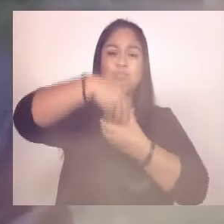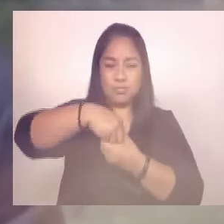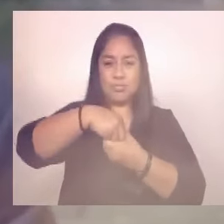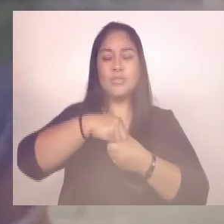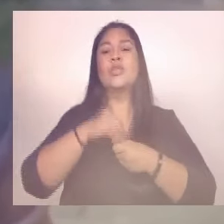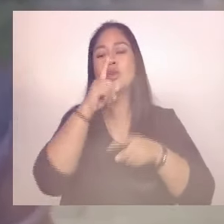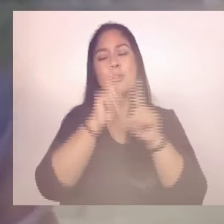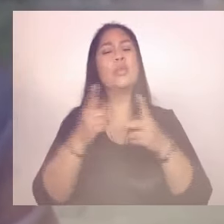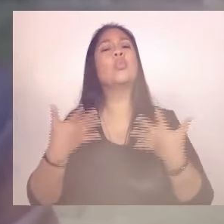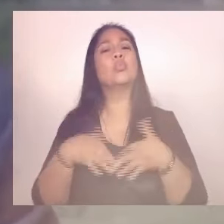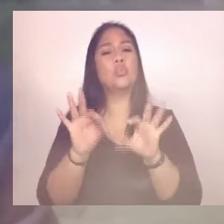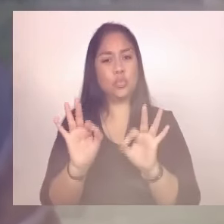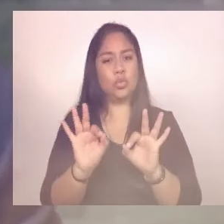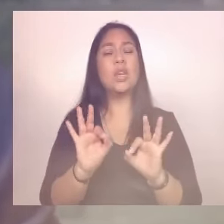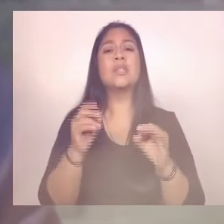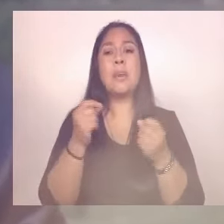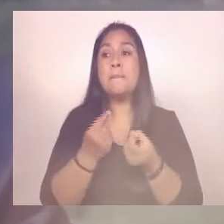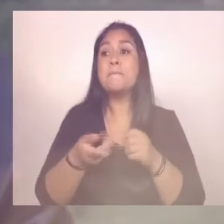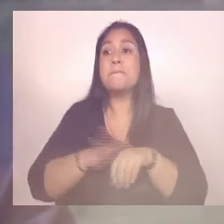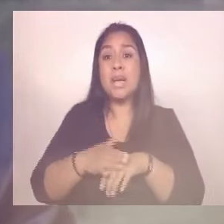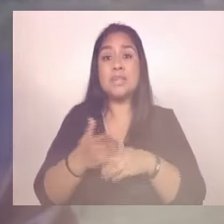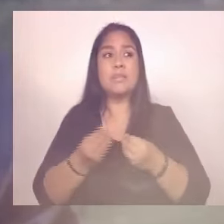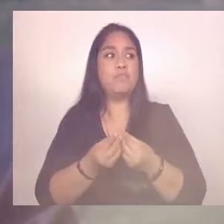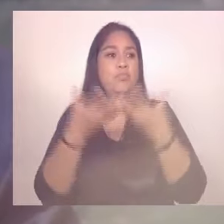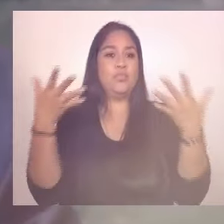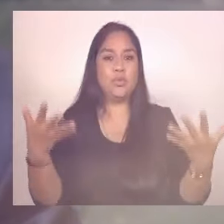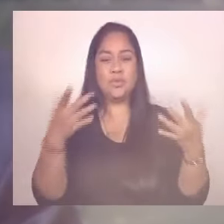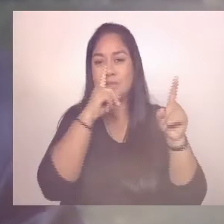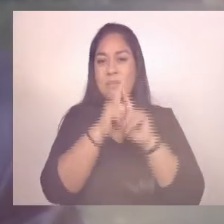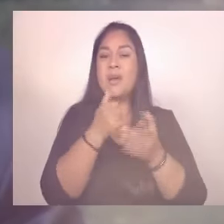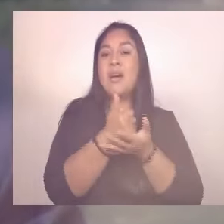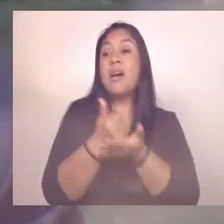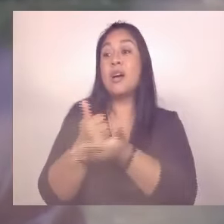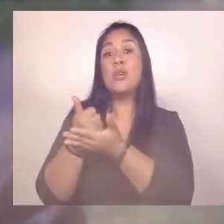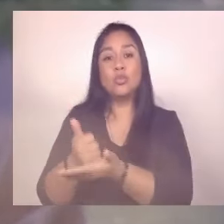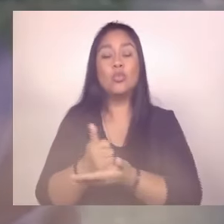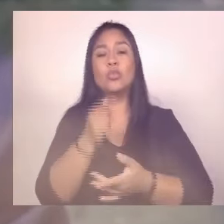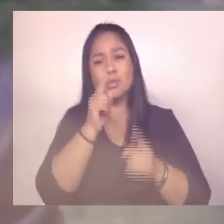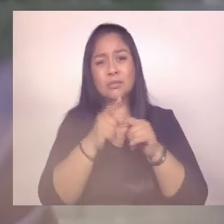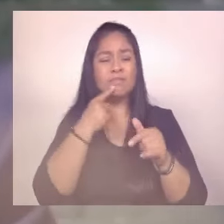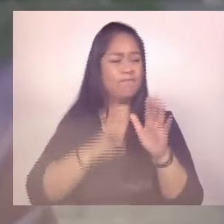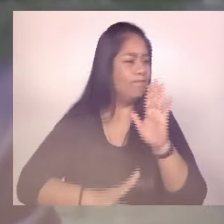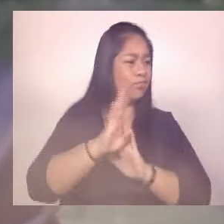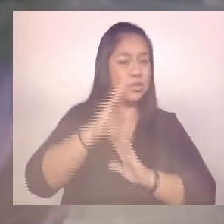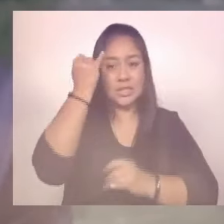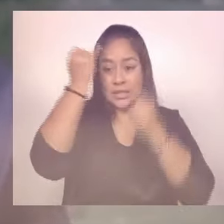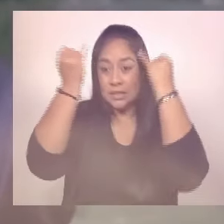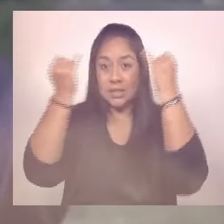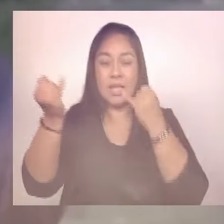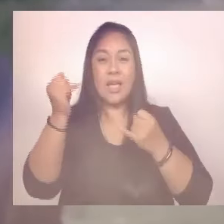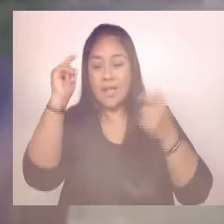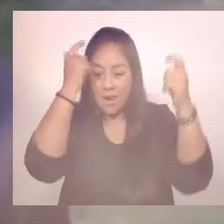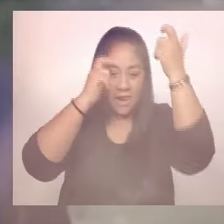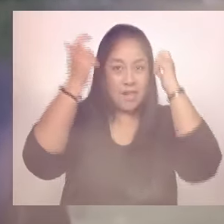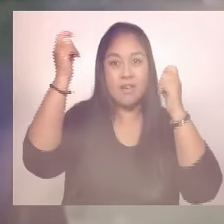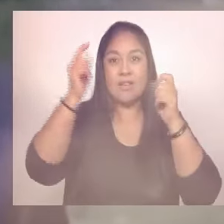y todos, donde las oportunidades se multipliquen, donde la colaboración y la solidaridad potencien el ingenio,